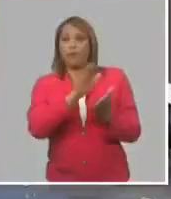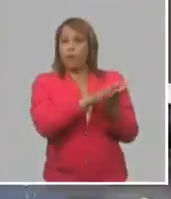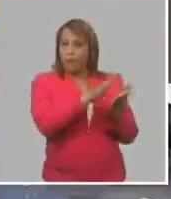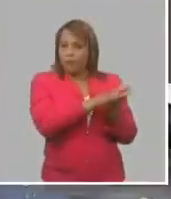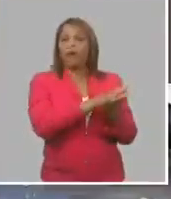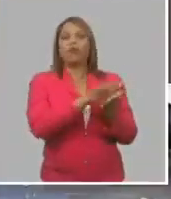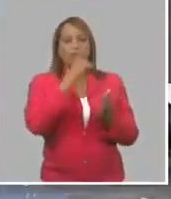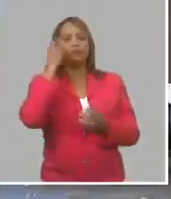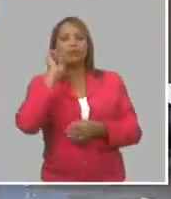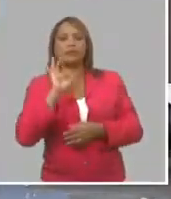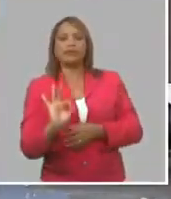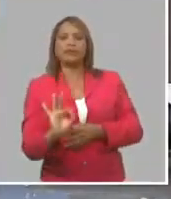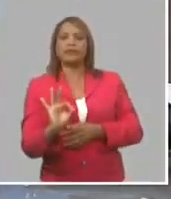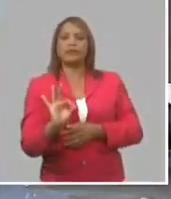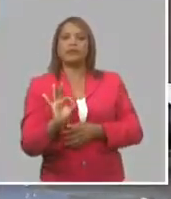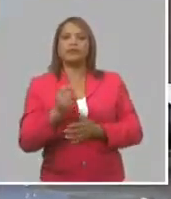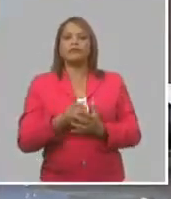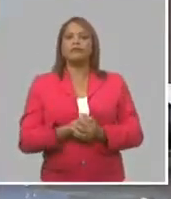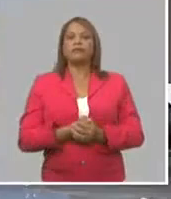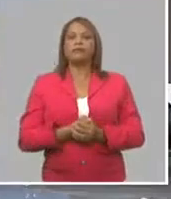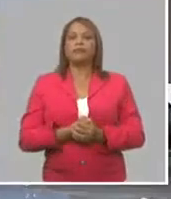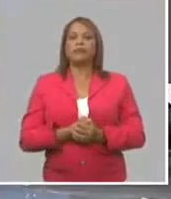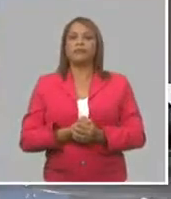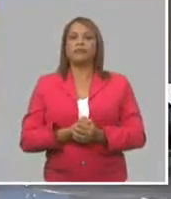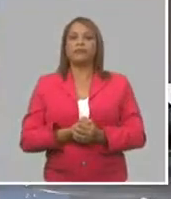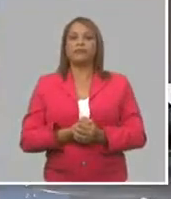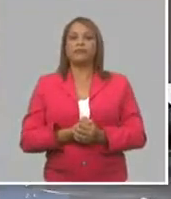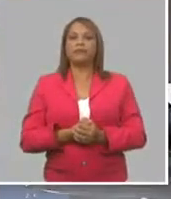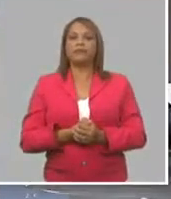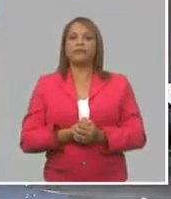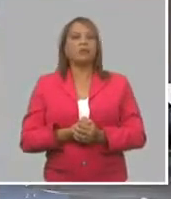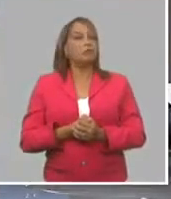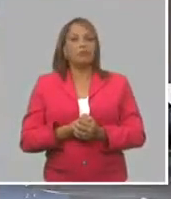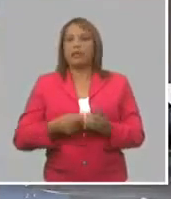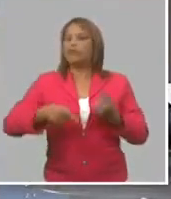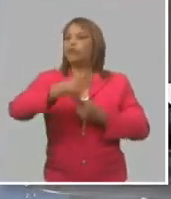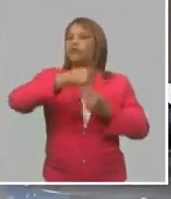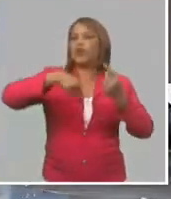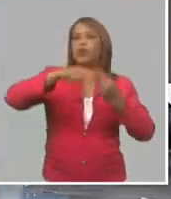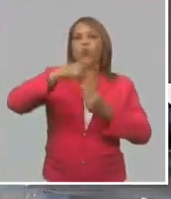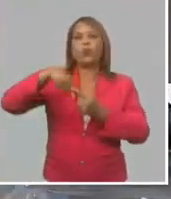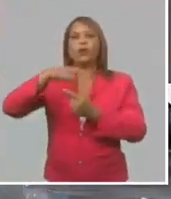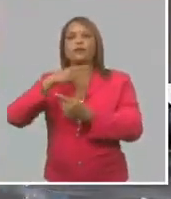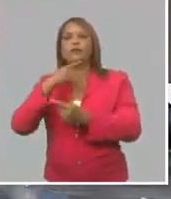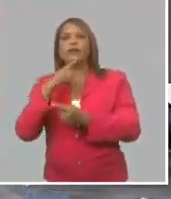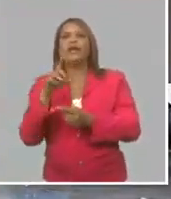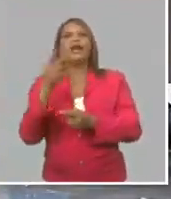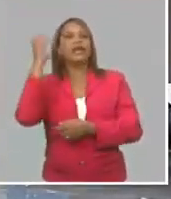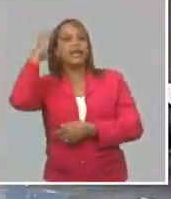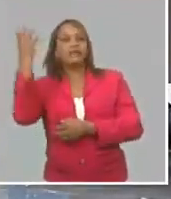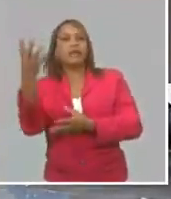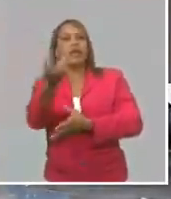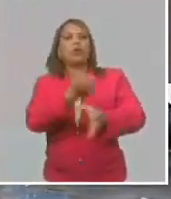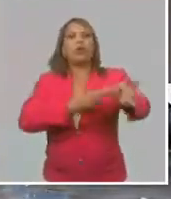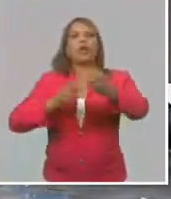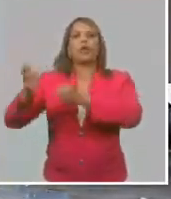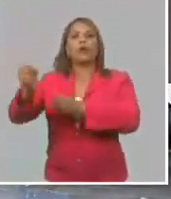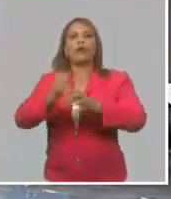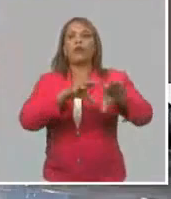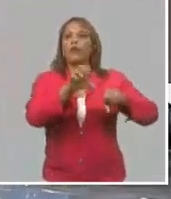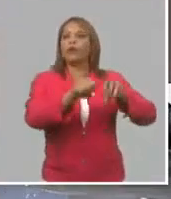es el que el que está en la población sigue circulando y el estado lo va recorriendo